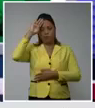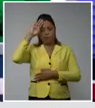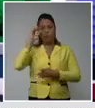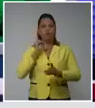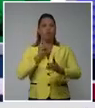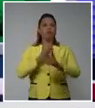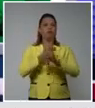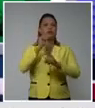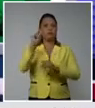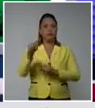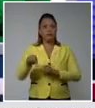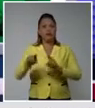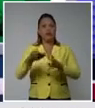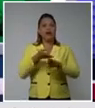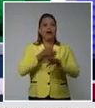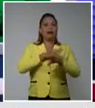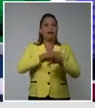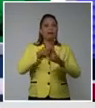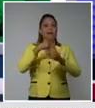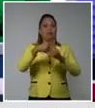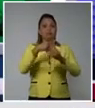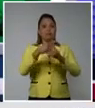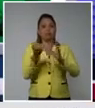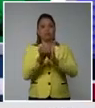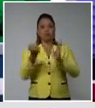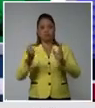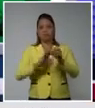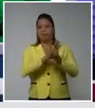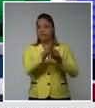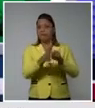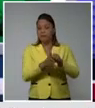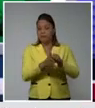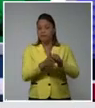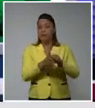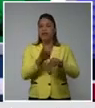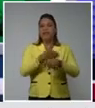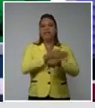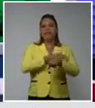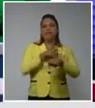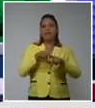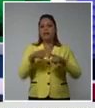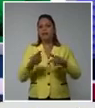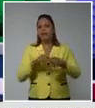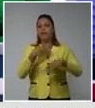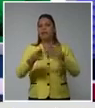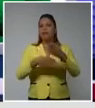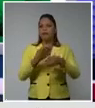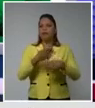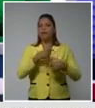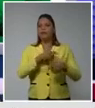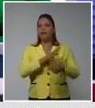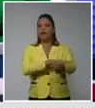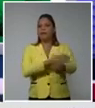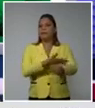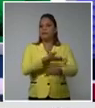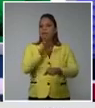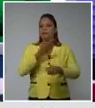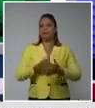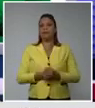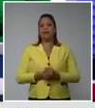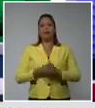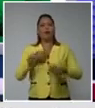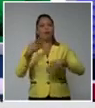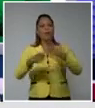caso confirmado ya diagnosticado, con antecedentes de hipertensión arterial, una